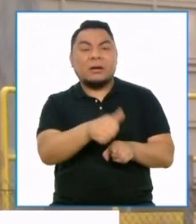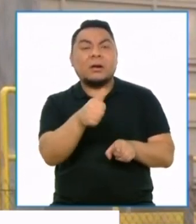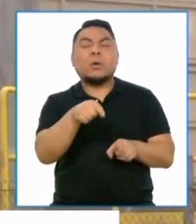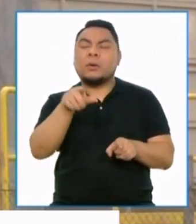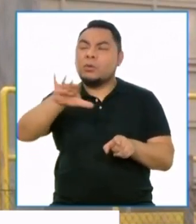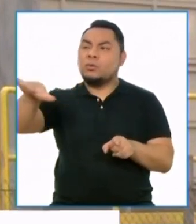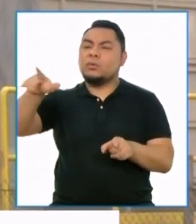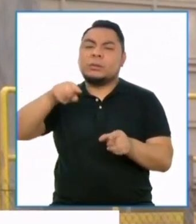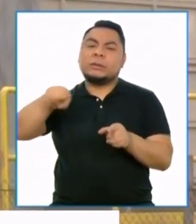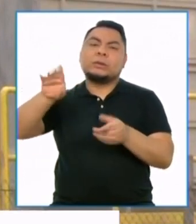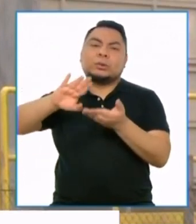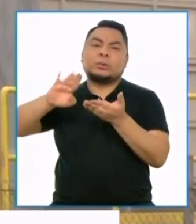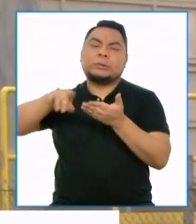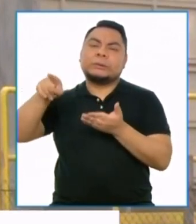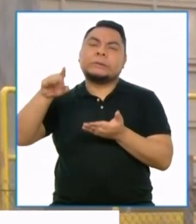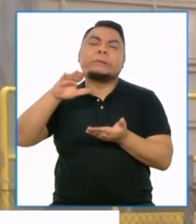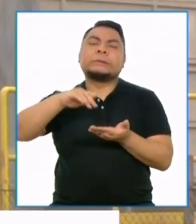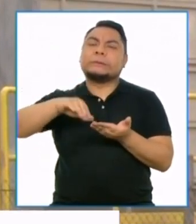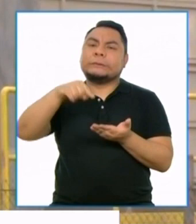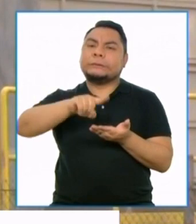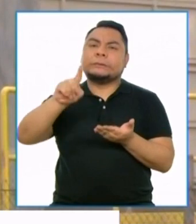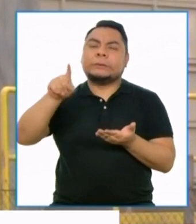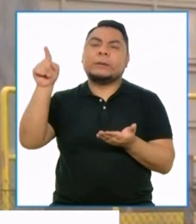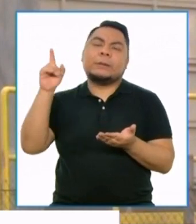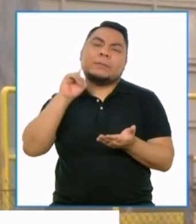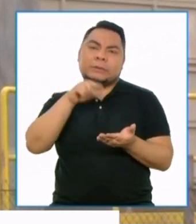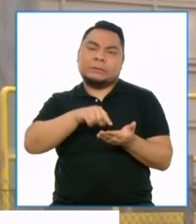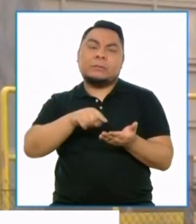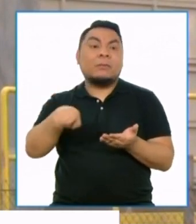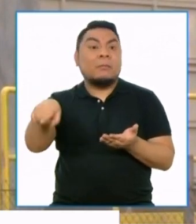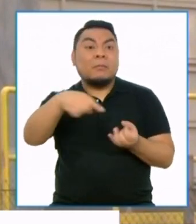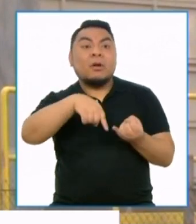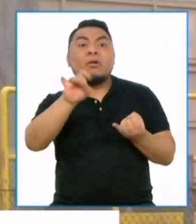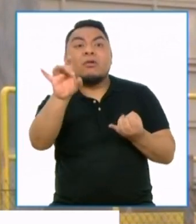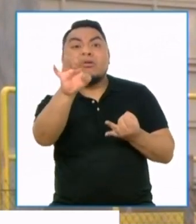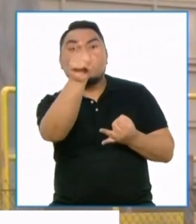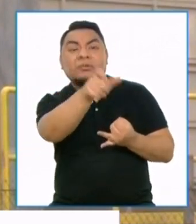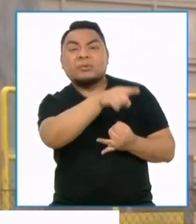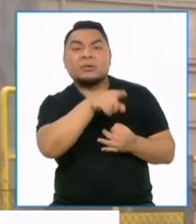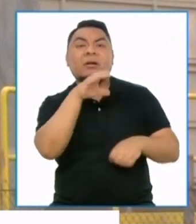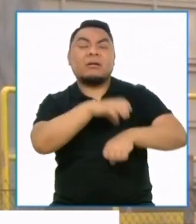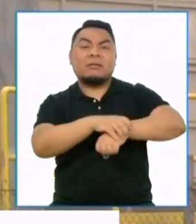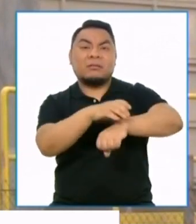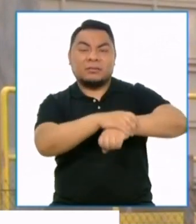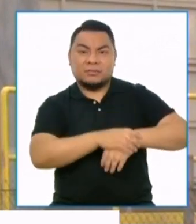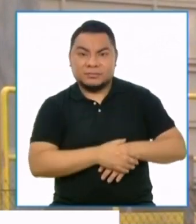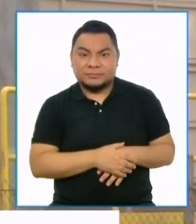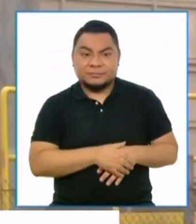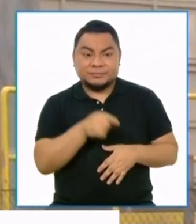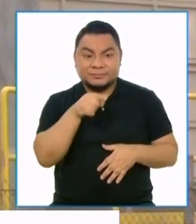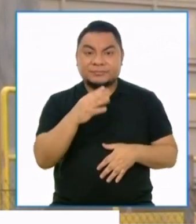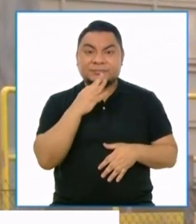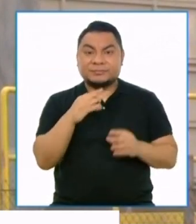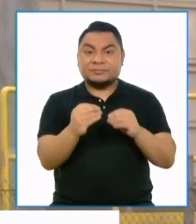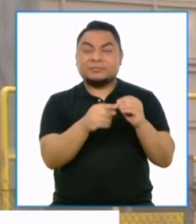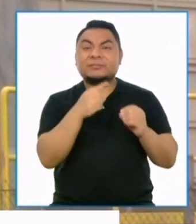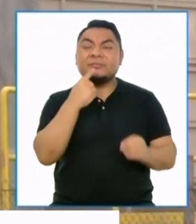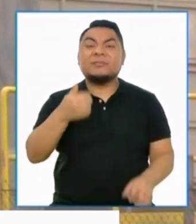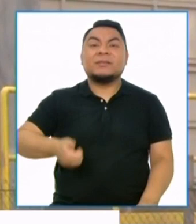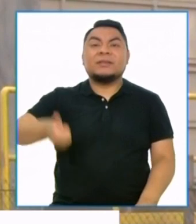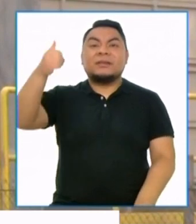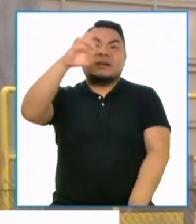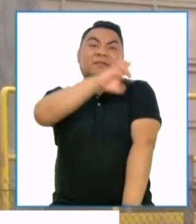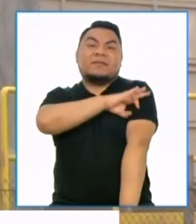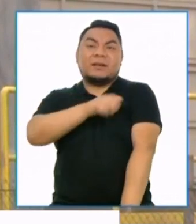se refería incluso hasta a la propia fiscal de la Nación. La fiscal de la Nación fue clara en rechazar. Yo tengo el mayor de